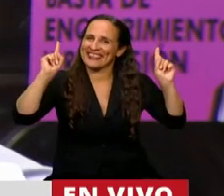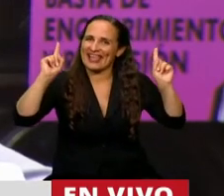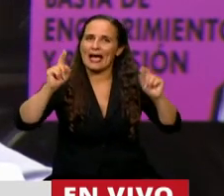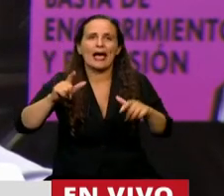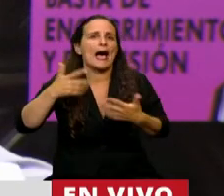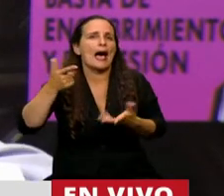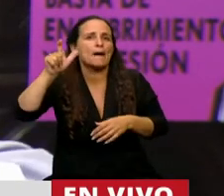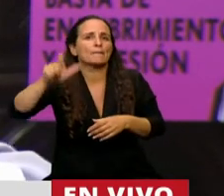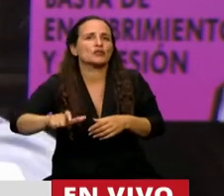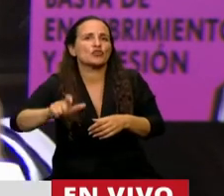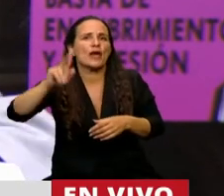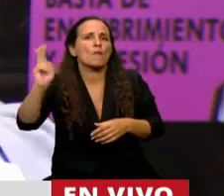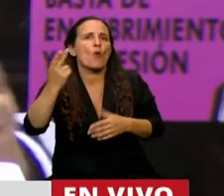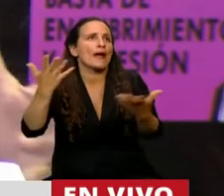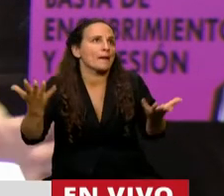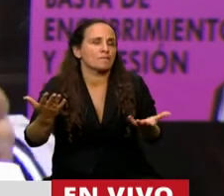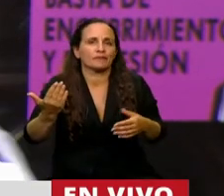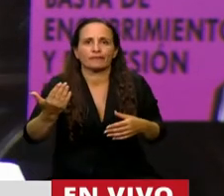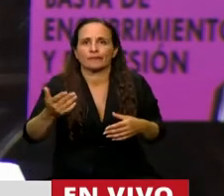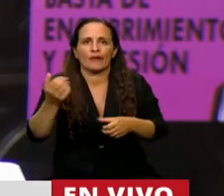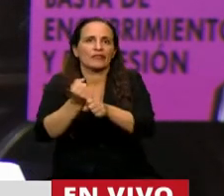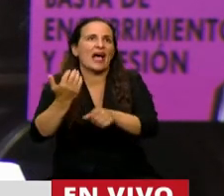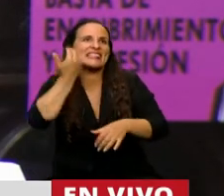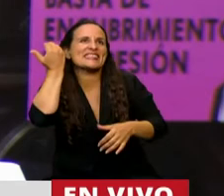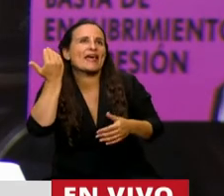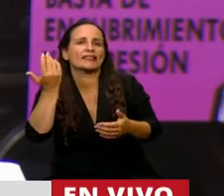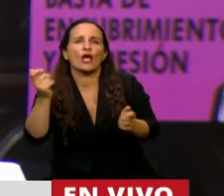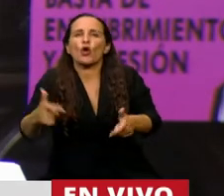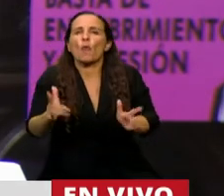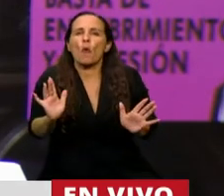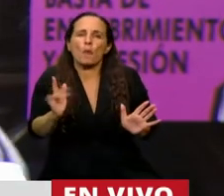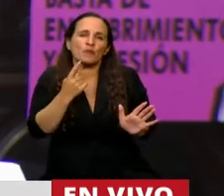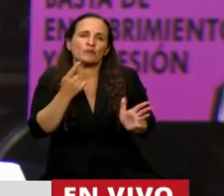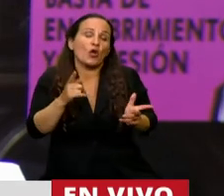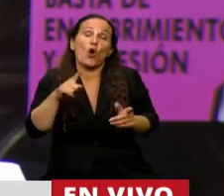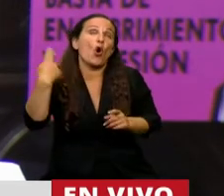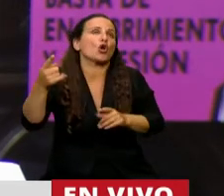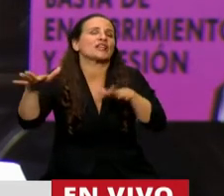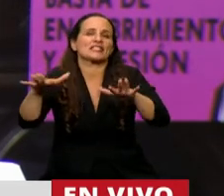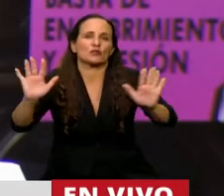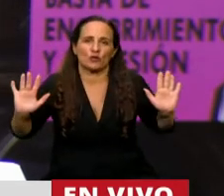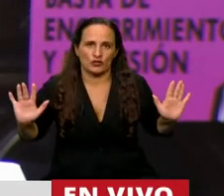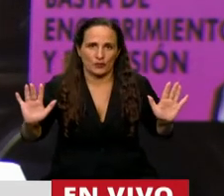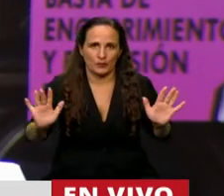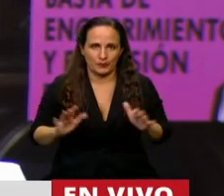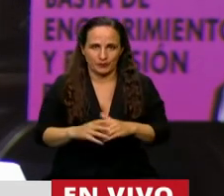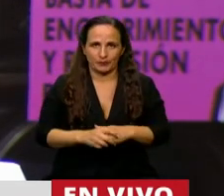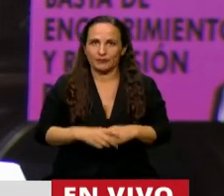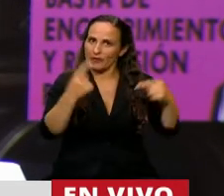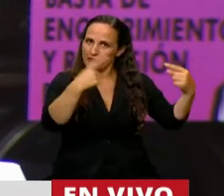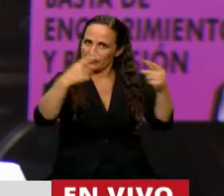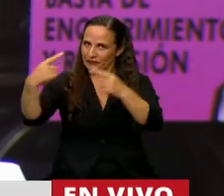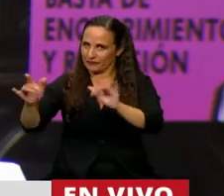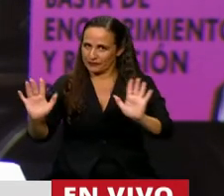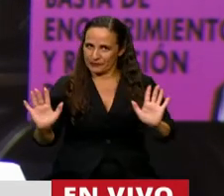quien muere en un accidente de trabajo común, vamos a llamarle así, o en otras circunstancias.